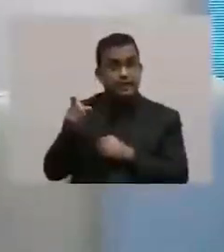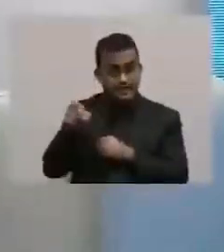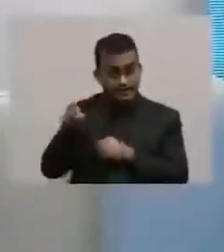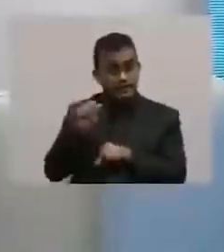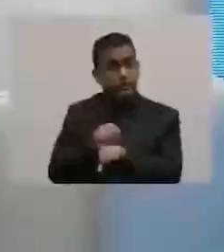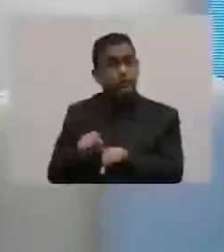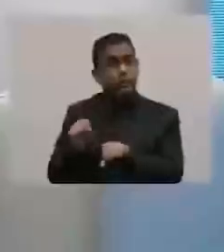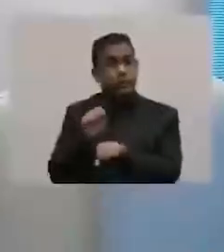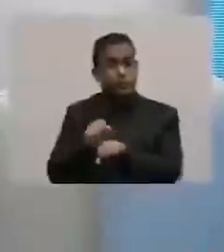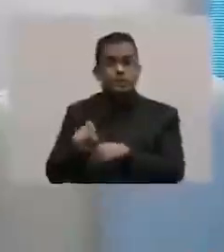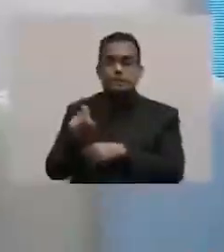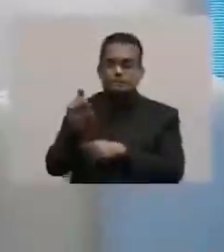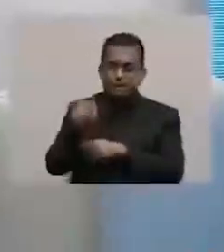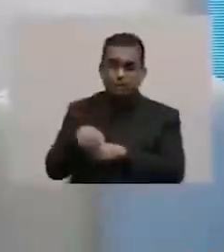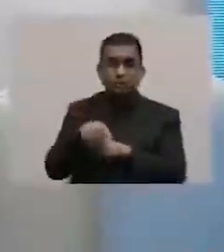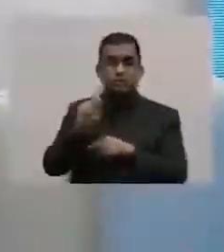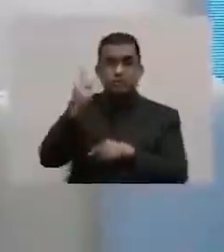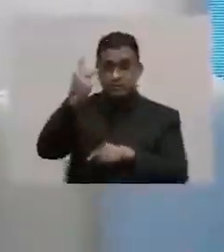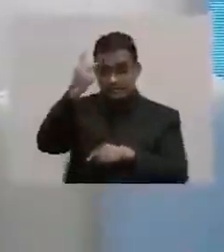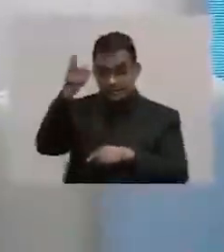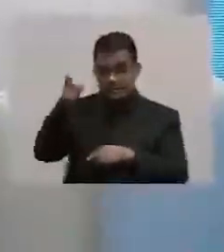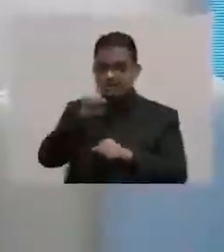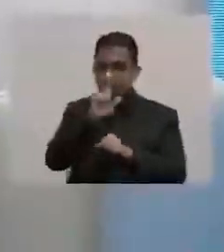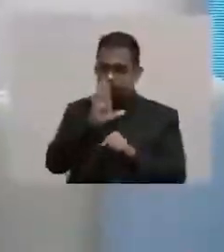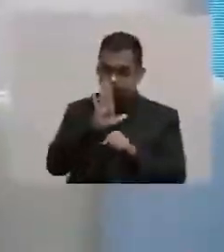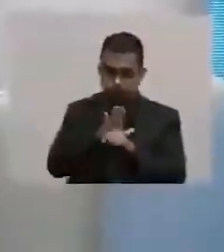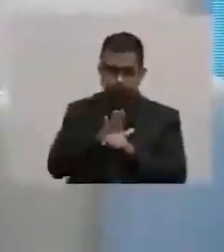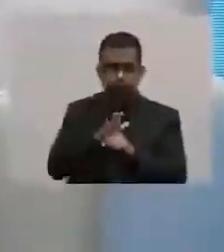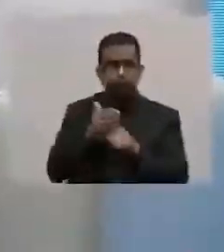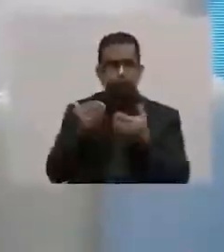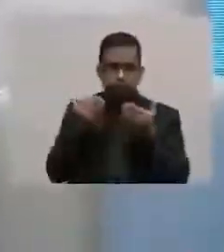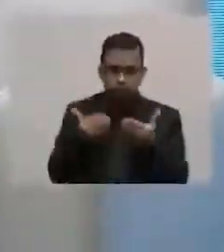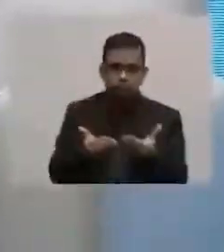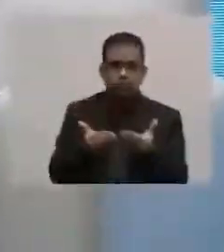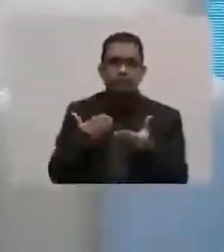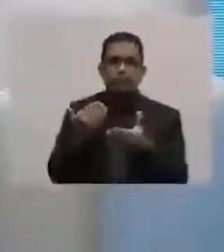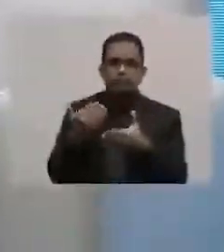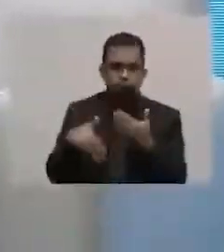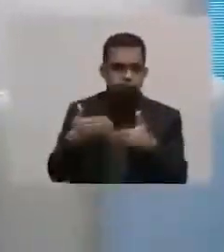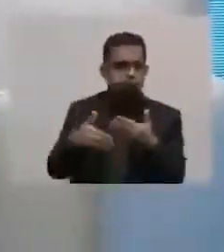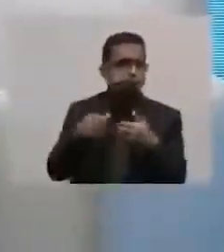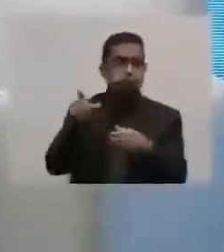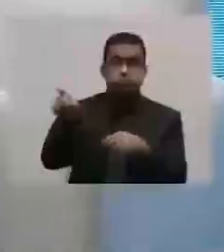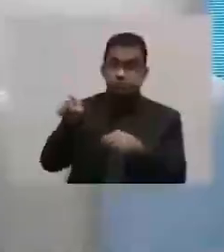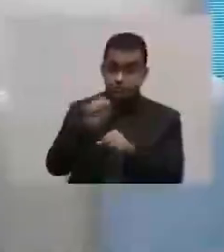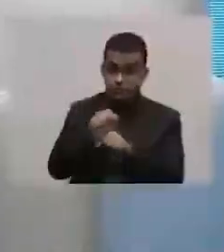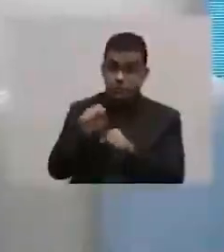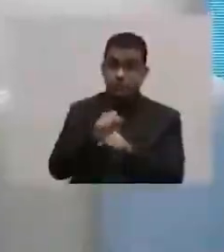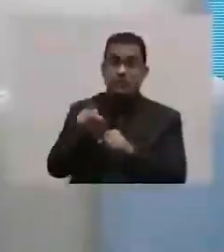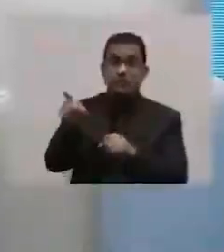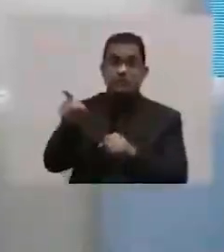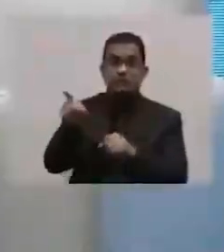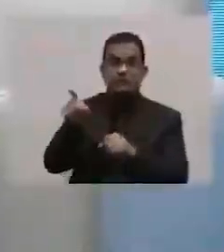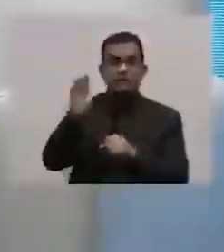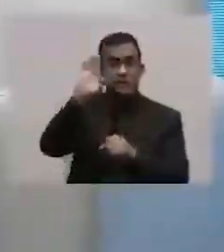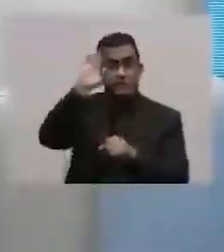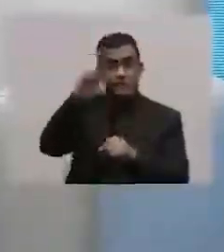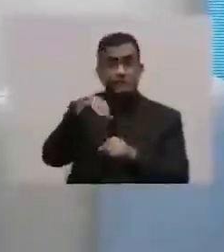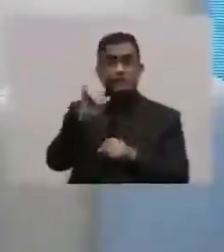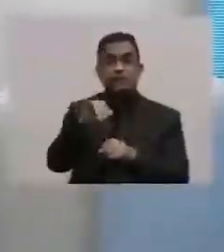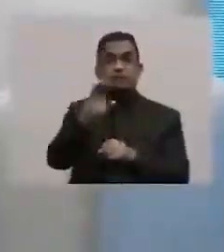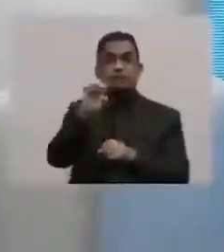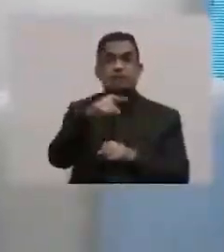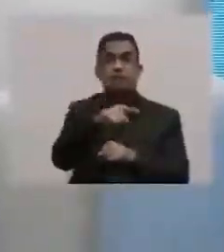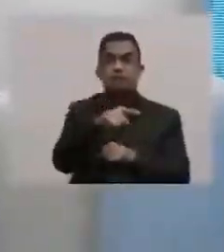lograrse. Tiene que haber un pacto político para que podamos avanzar en los temas que hacemos. La Junta tiene en sus